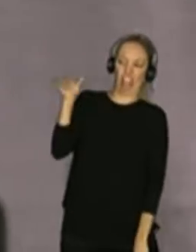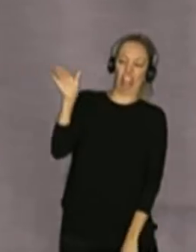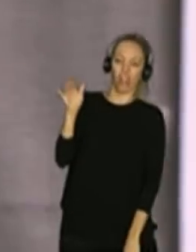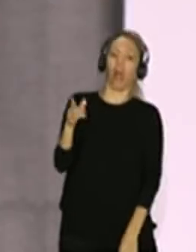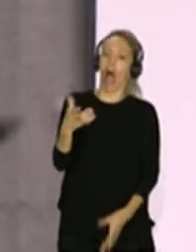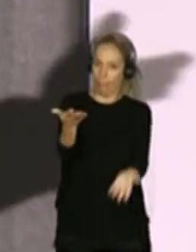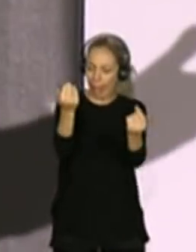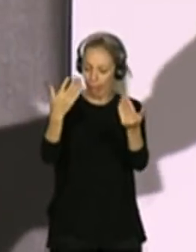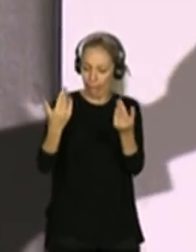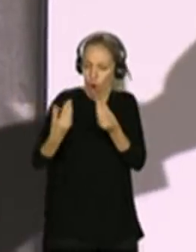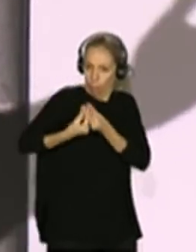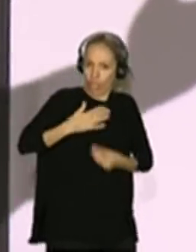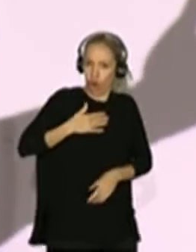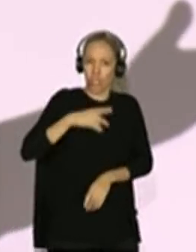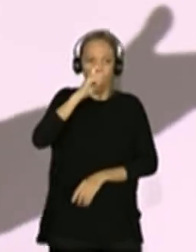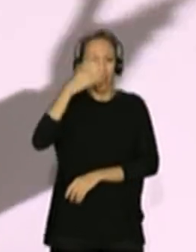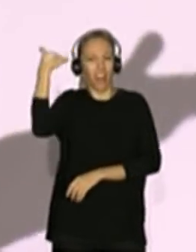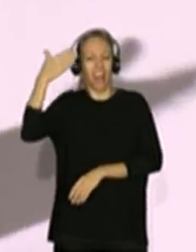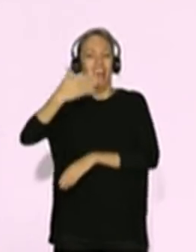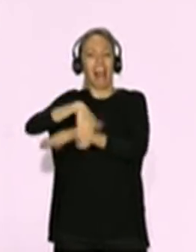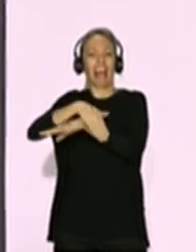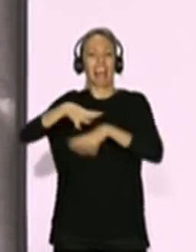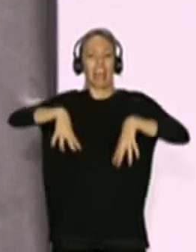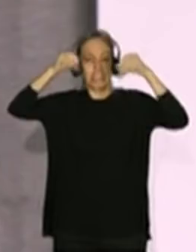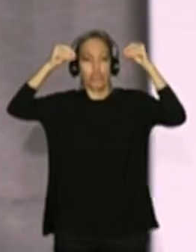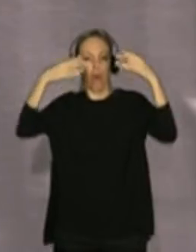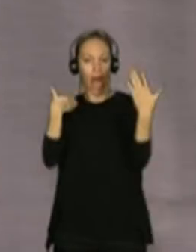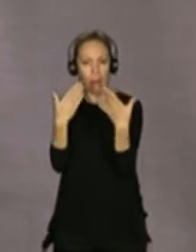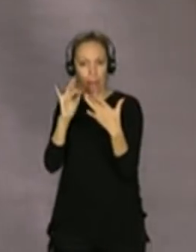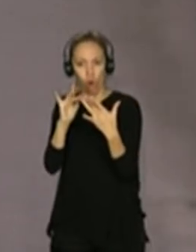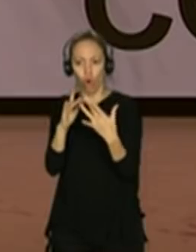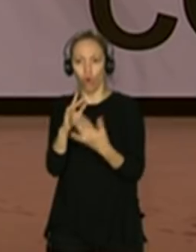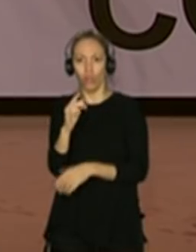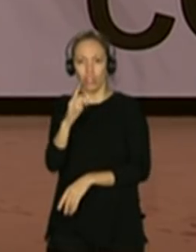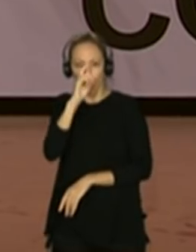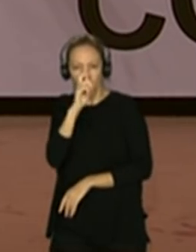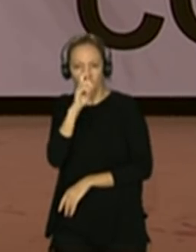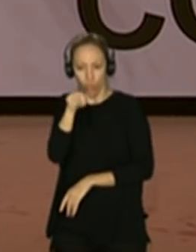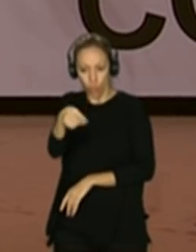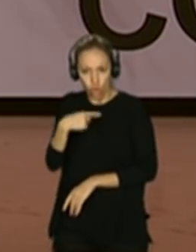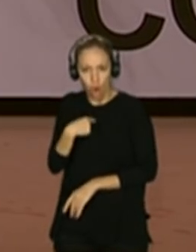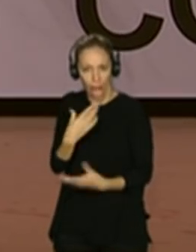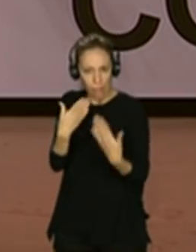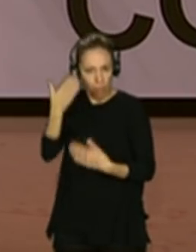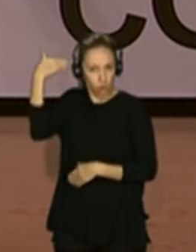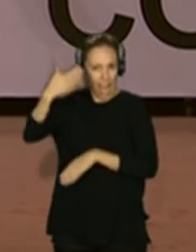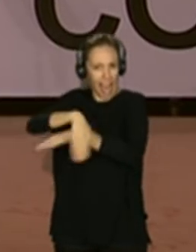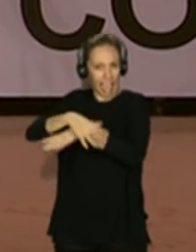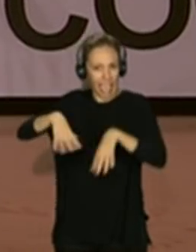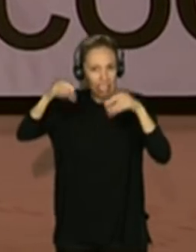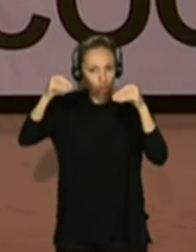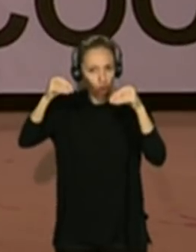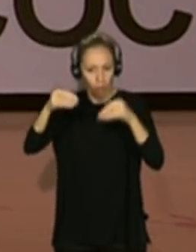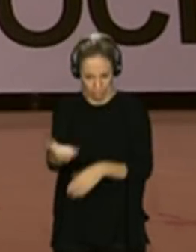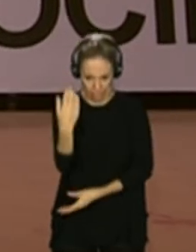lo que hablamos esta tarde en la calle Castillo. Domingo, sube para arriba. Sube, lo que hablamos tú y yo. ¿Eh? ¿Esto qué